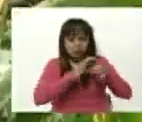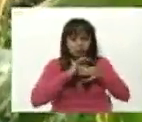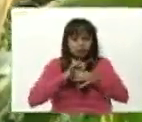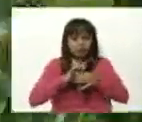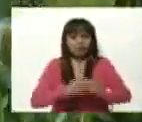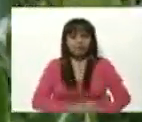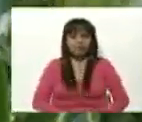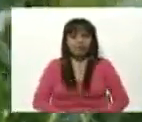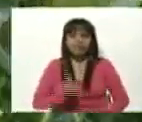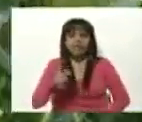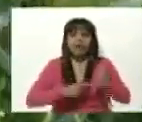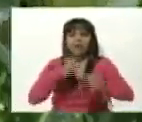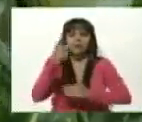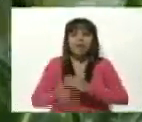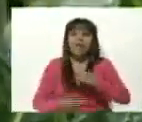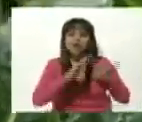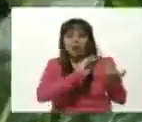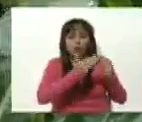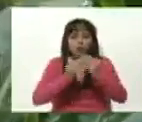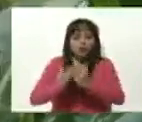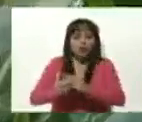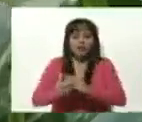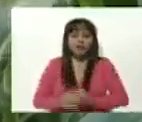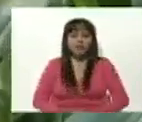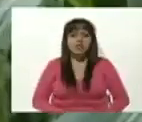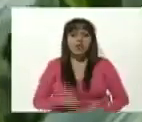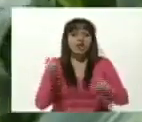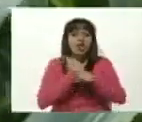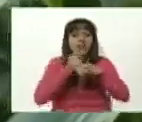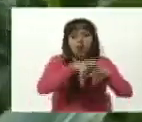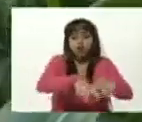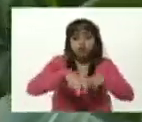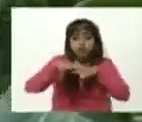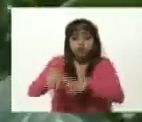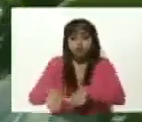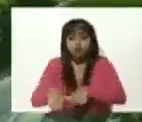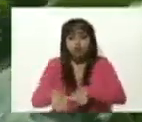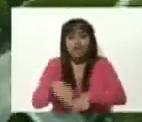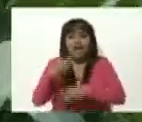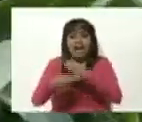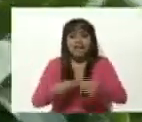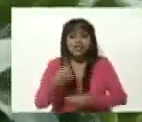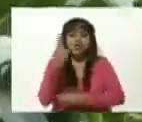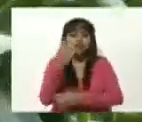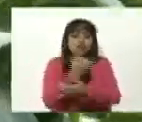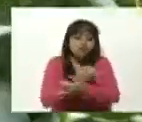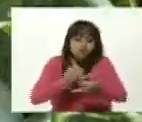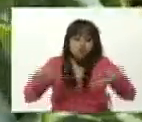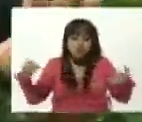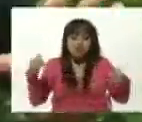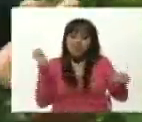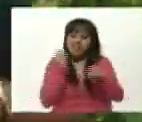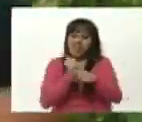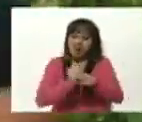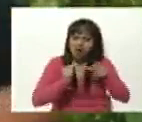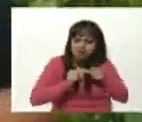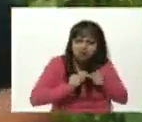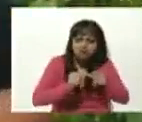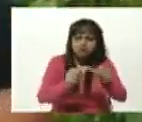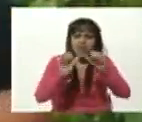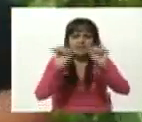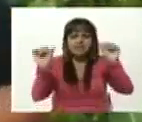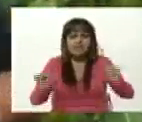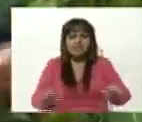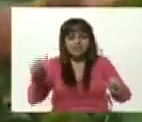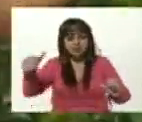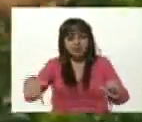son el plan comunal y, por supuesto, con nuestros campesinos, amarrando así una sola línea productiva de nuestro sistema